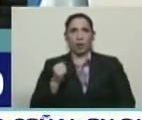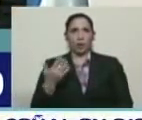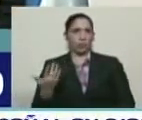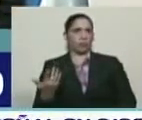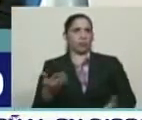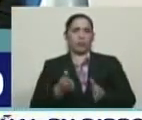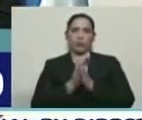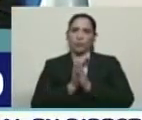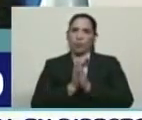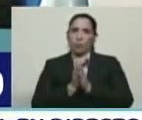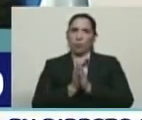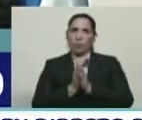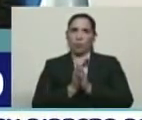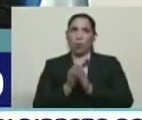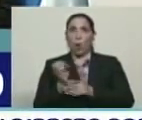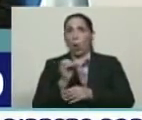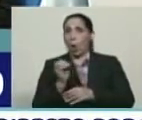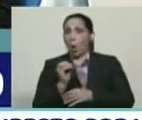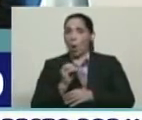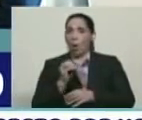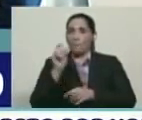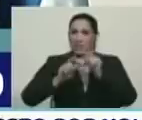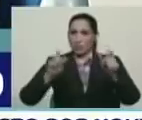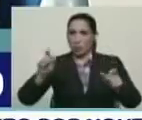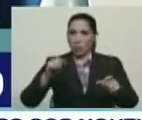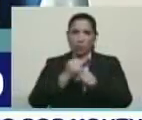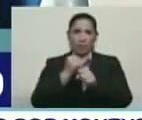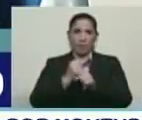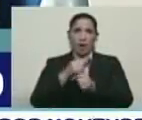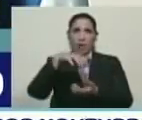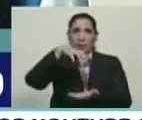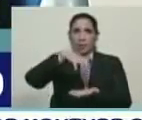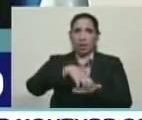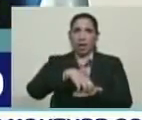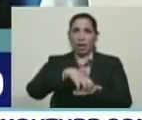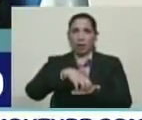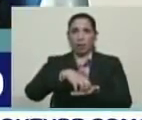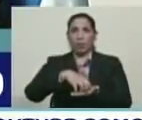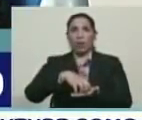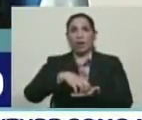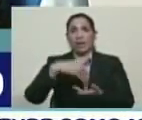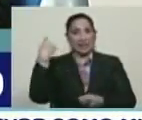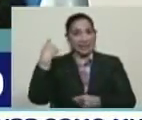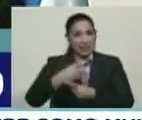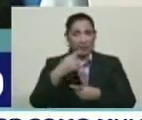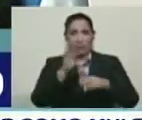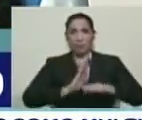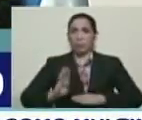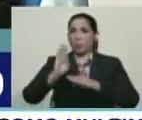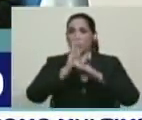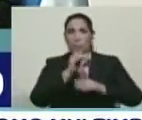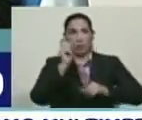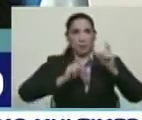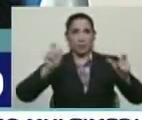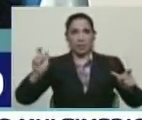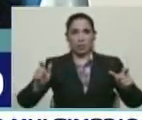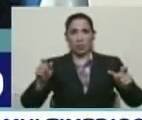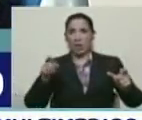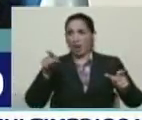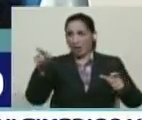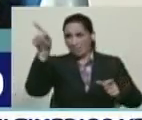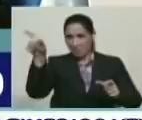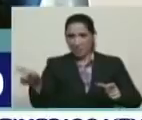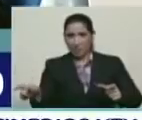un agente del Estado que debiera proteger a los ciudadanos de estos delitos estén vinculados a